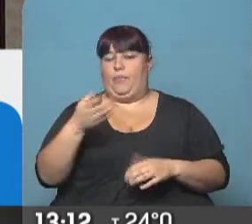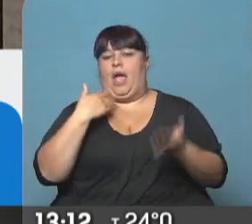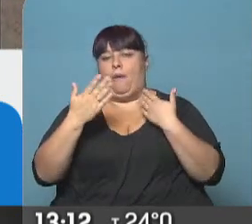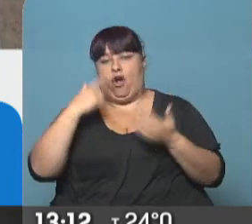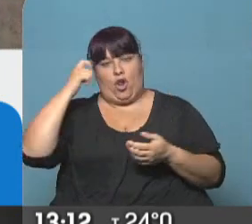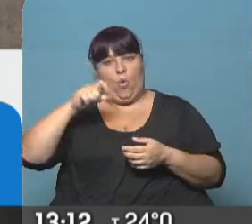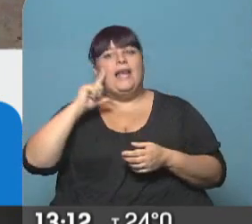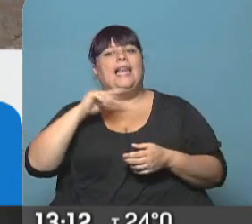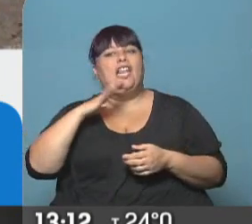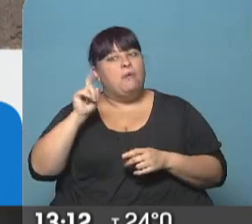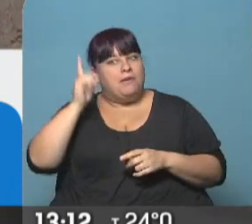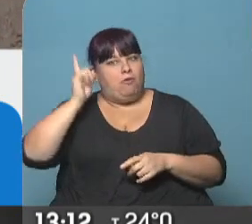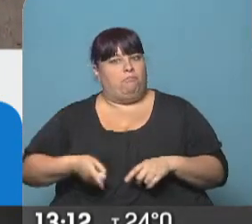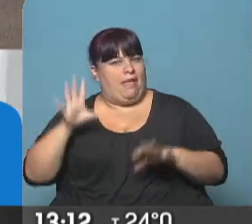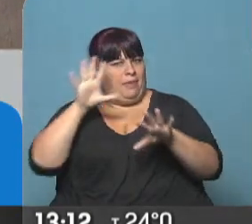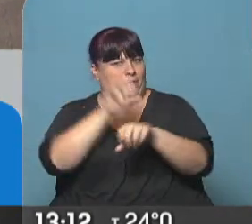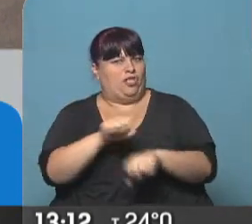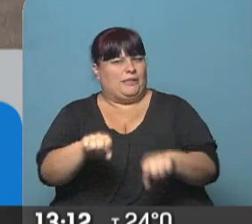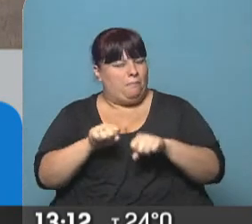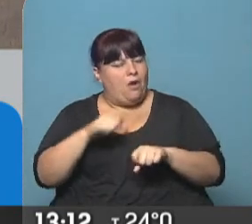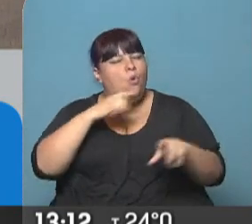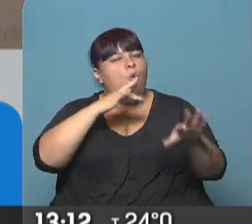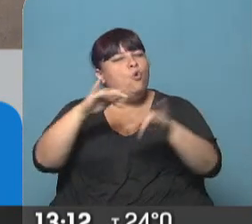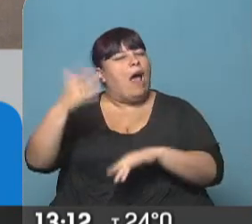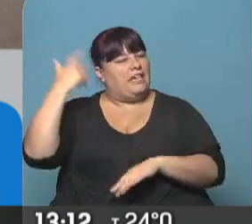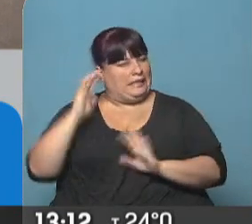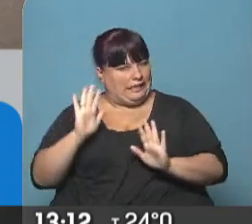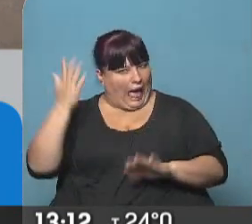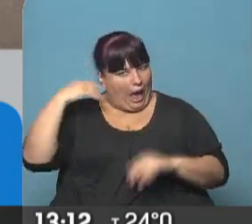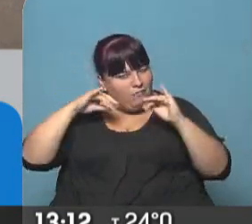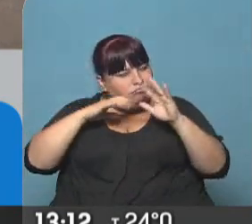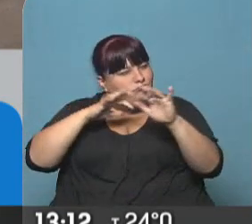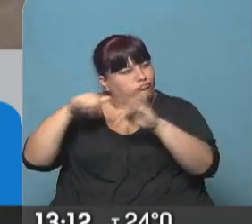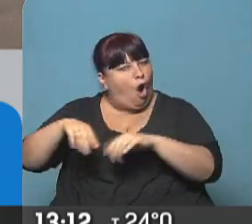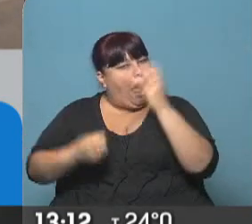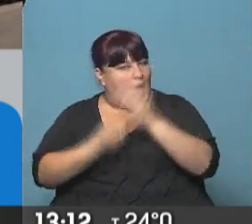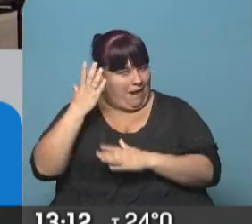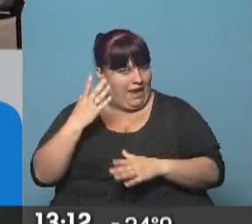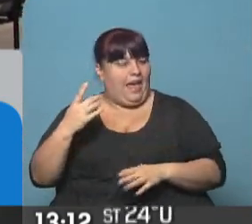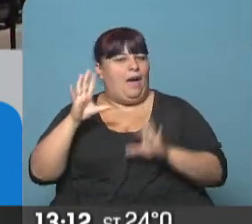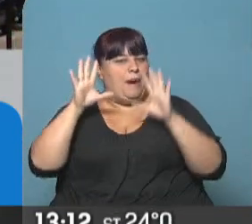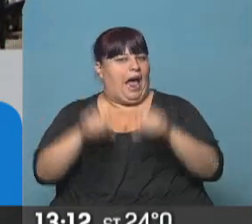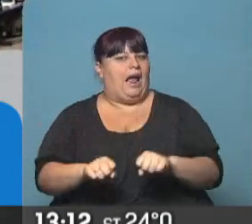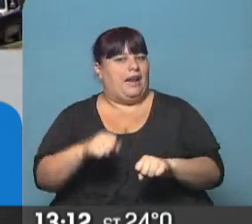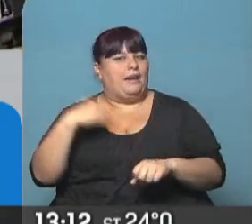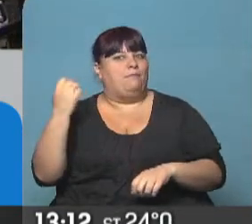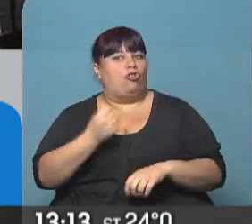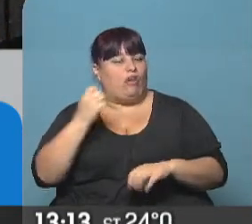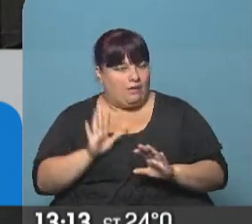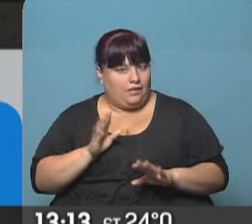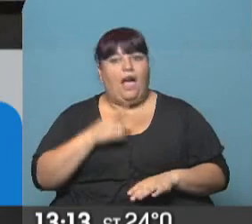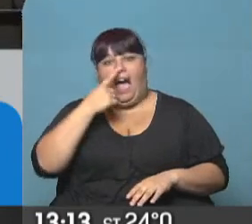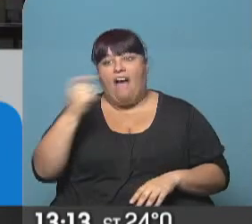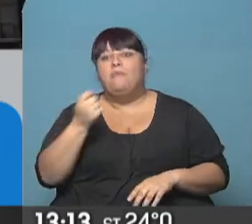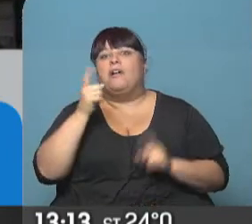juez Ariel Lijo, que fue el que dio la orden bien temprano, si bien se rumoreaba en la jornada, en la tarde-noche de ayer, que hoy a la mañana iba a haber una detención muy importante. La